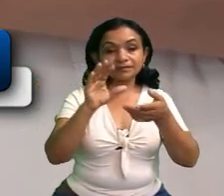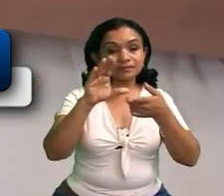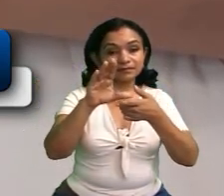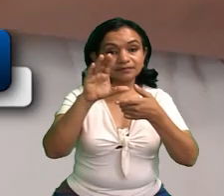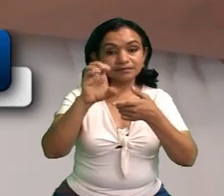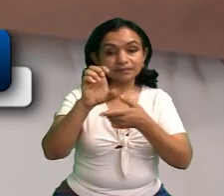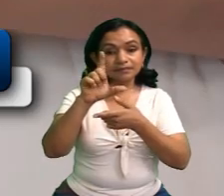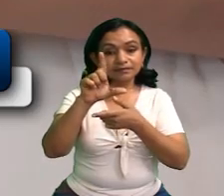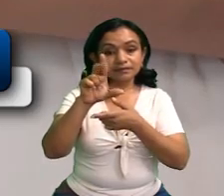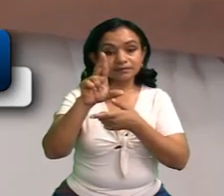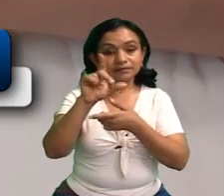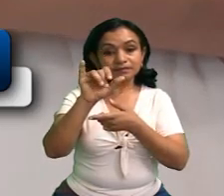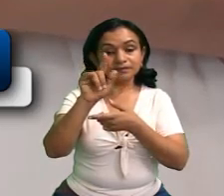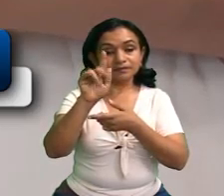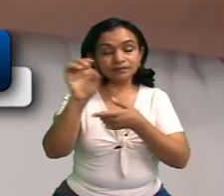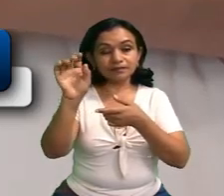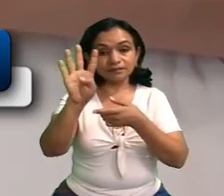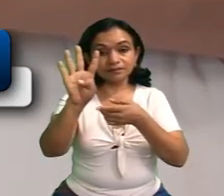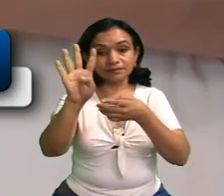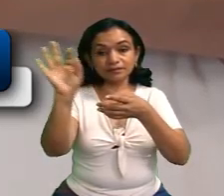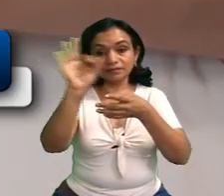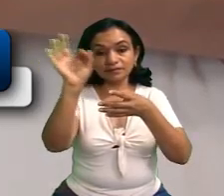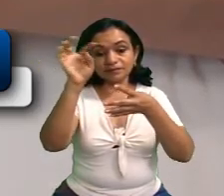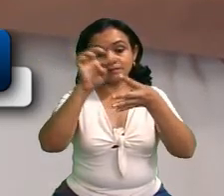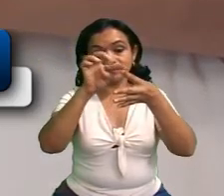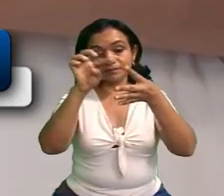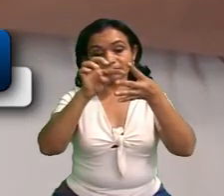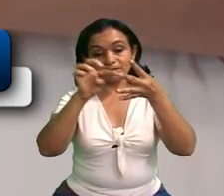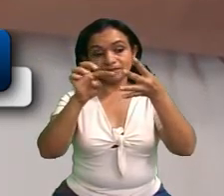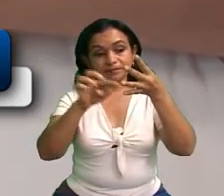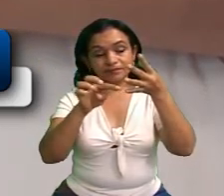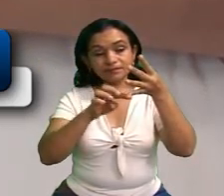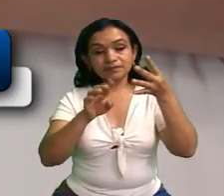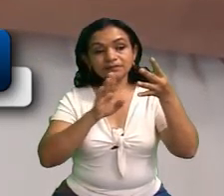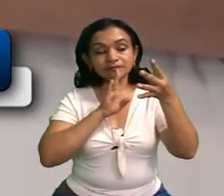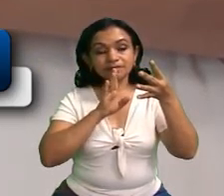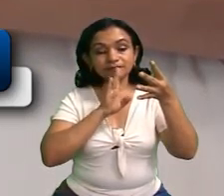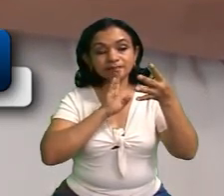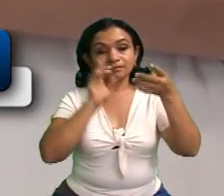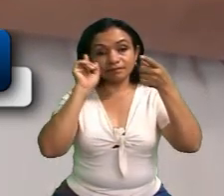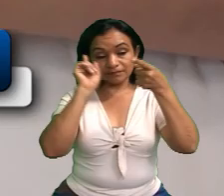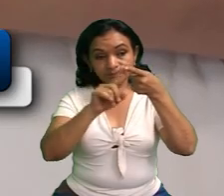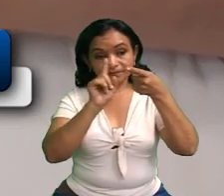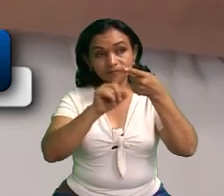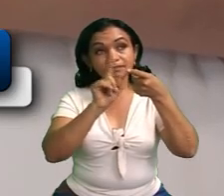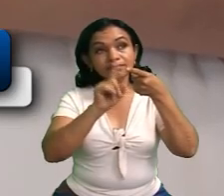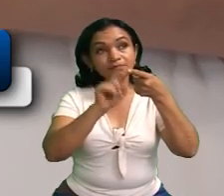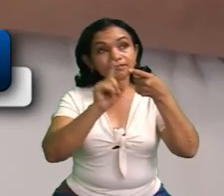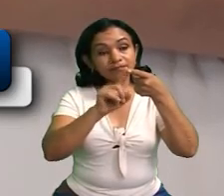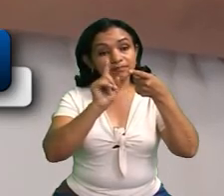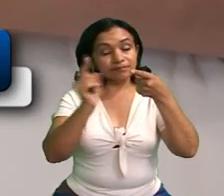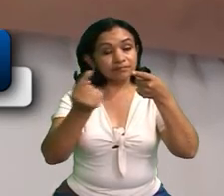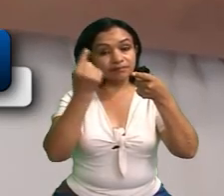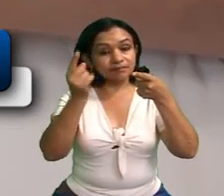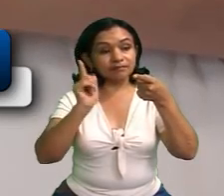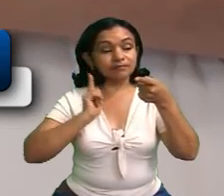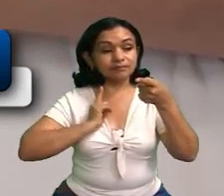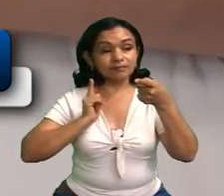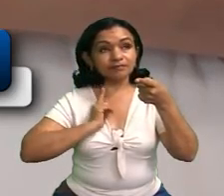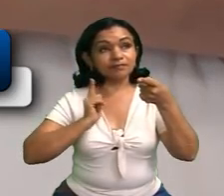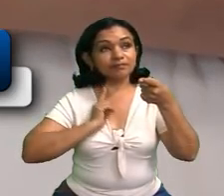tengan, porque existen, ajá, cuatro fases de la celulitis. También hablamos de las fases de la celulitis. Okay, entonces, la primera fase es la fase nada más que tenemos